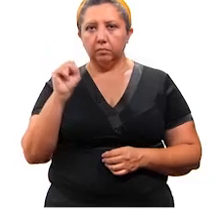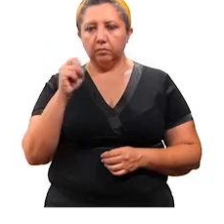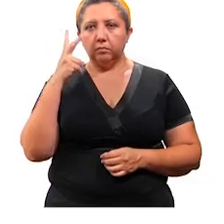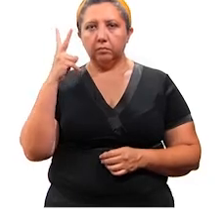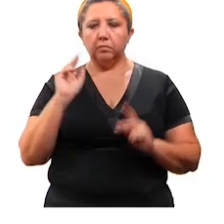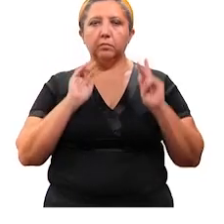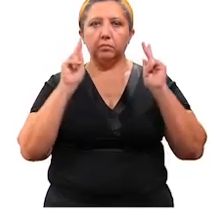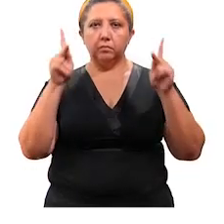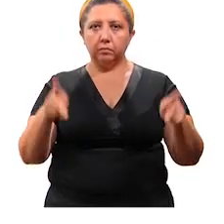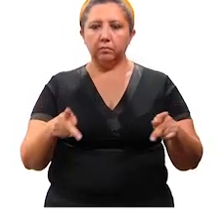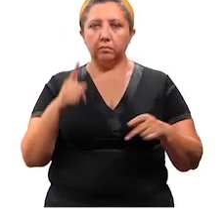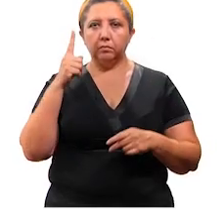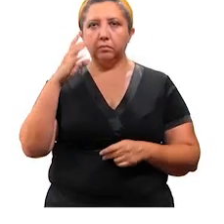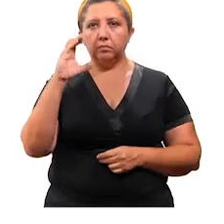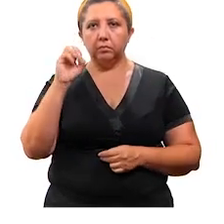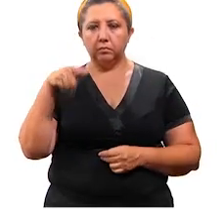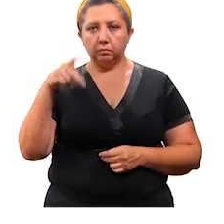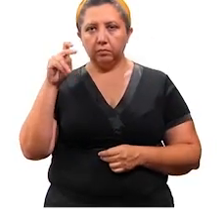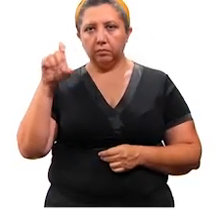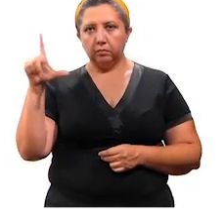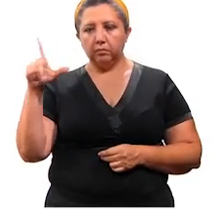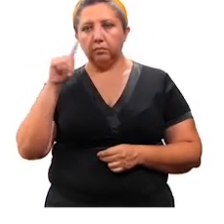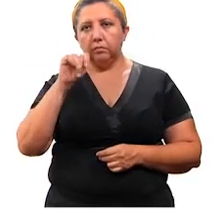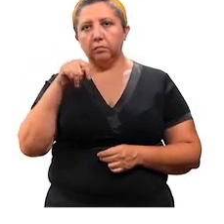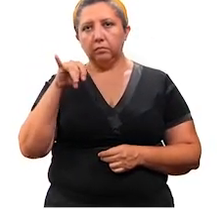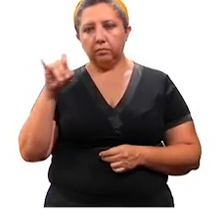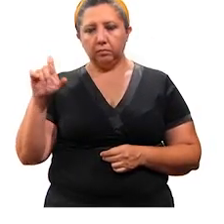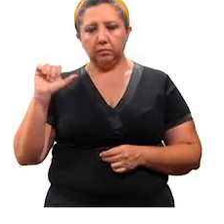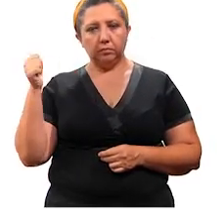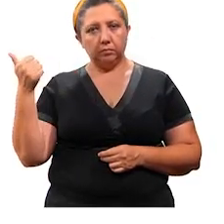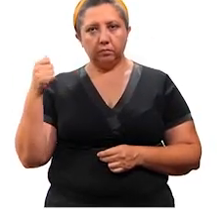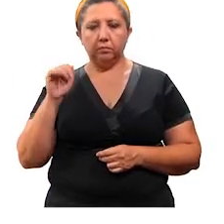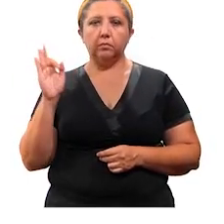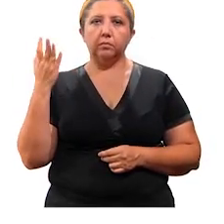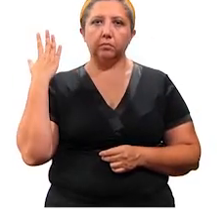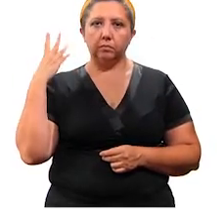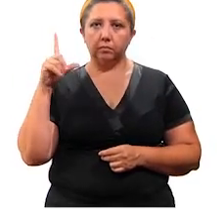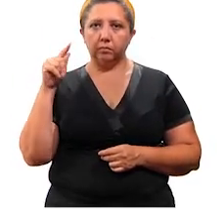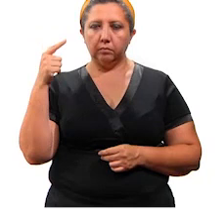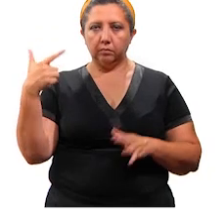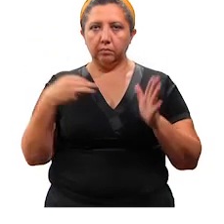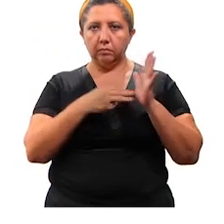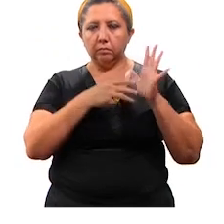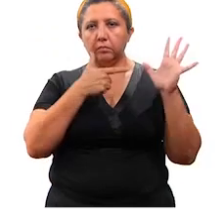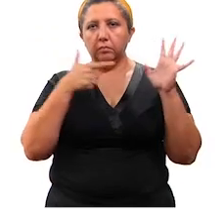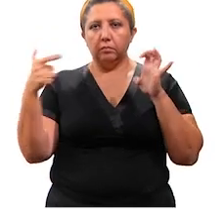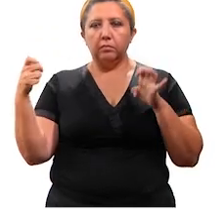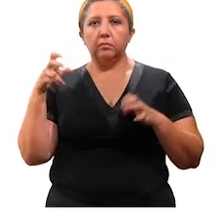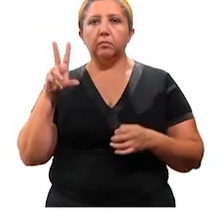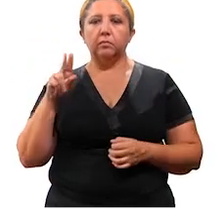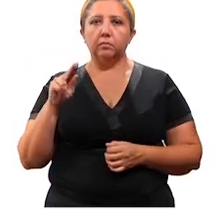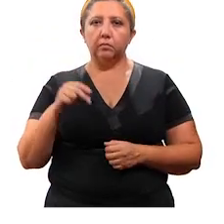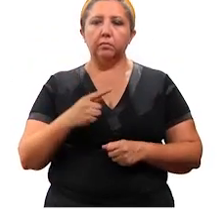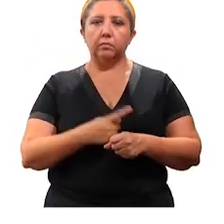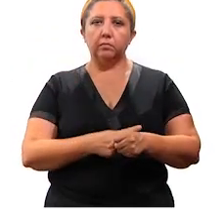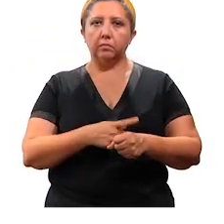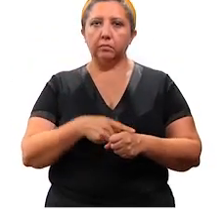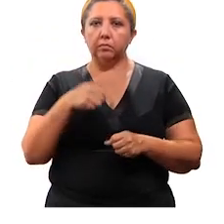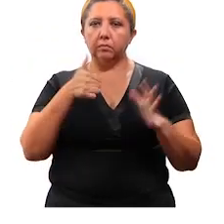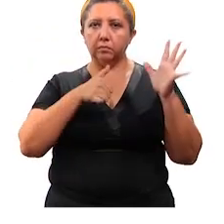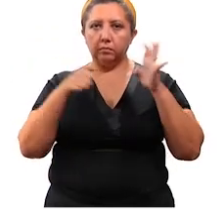2 en Progreso, 1 en Concal, Ticul y 1 foráneo. De los 77.780 casos